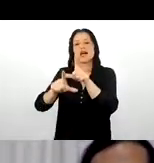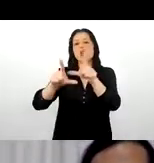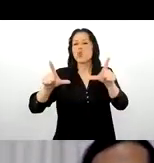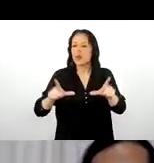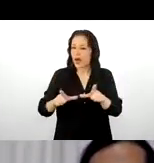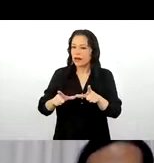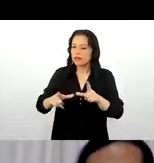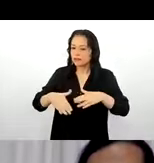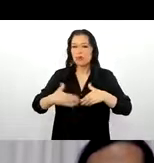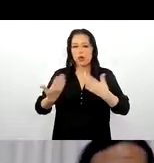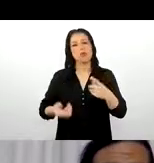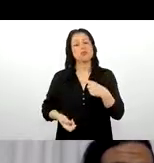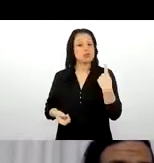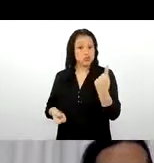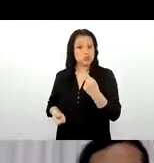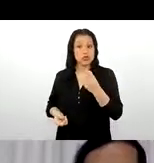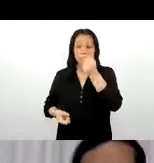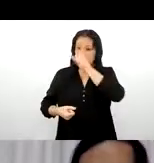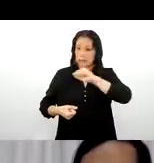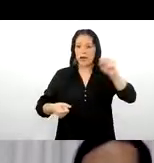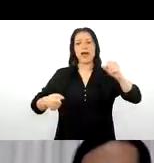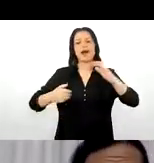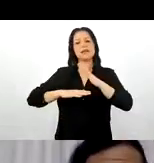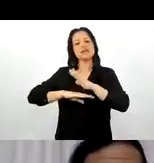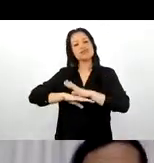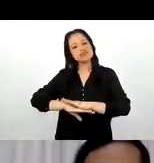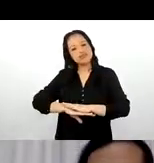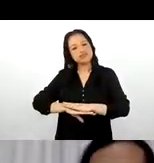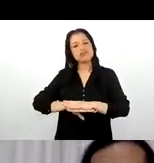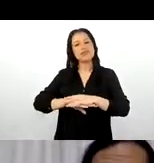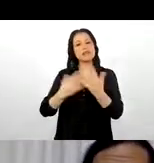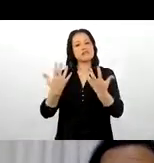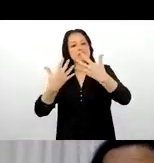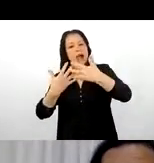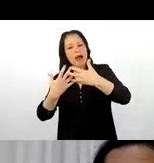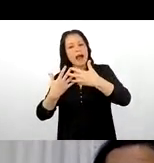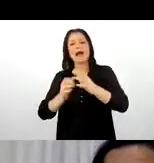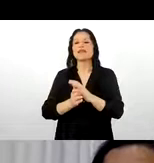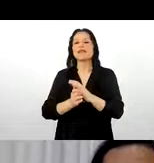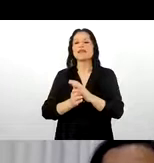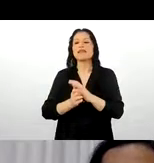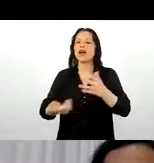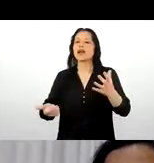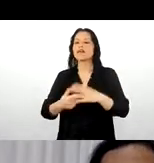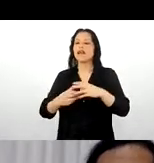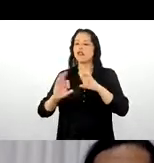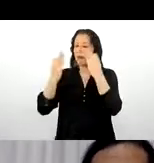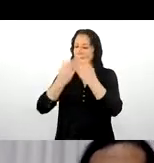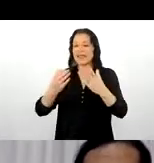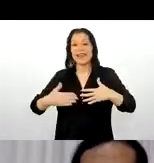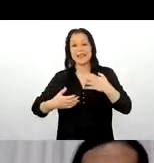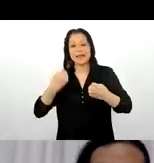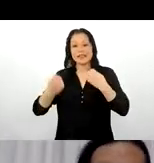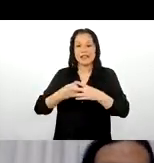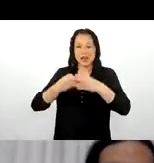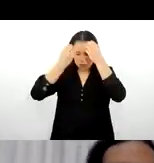podamos no solamente viajar, relajarnos, pasar con la familia, divertirnos, ¿no? Despejar, desestresarnos,